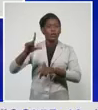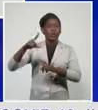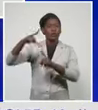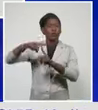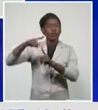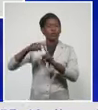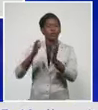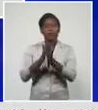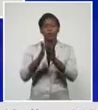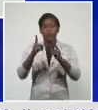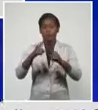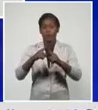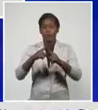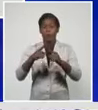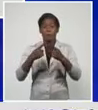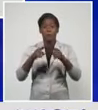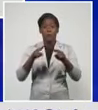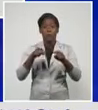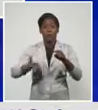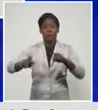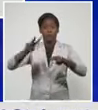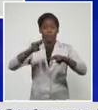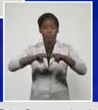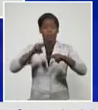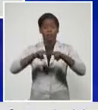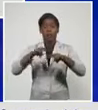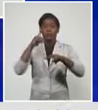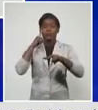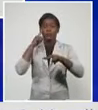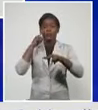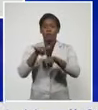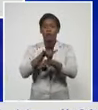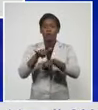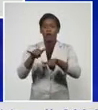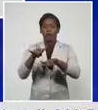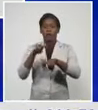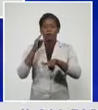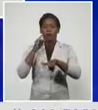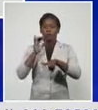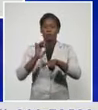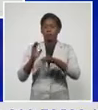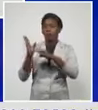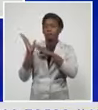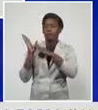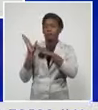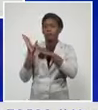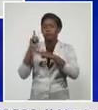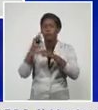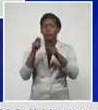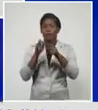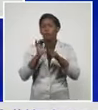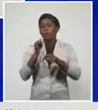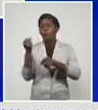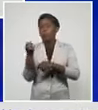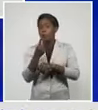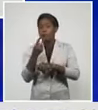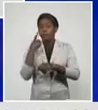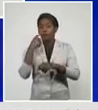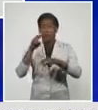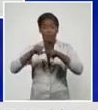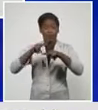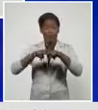La Habana, como ustedes ven, la tasa de incidencia pues se ha ido incrementando. Primero es la más alta de